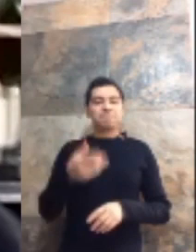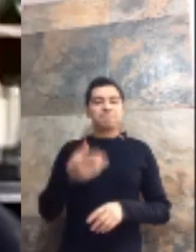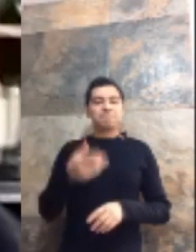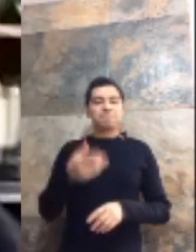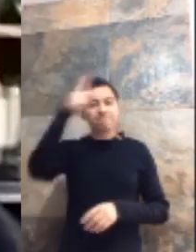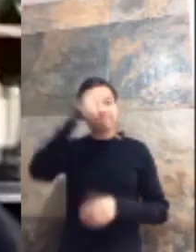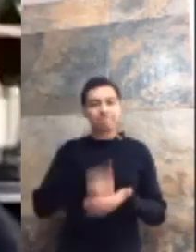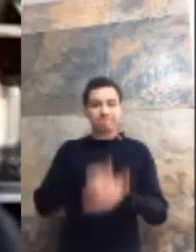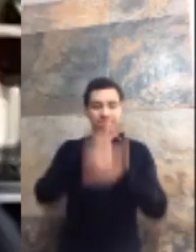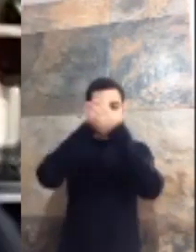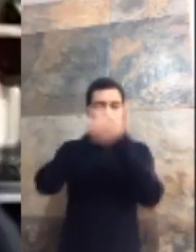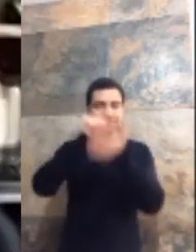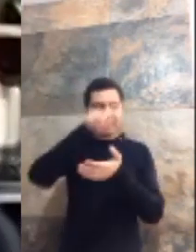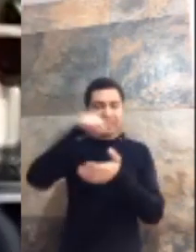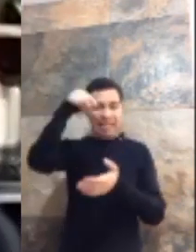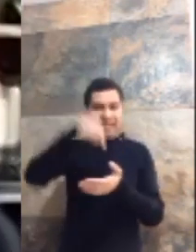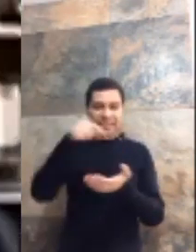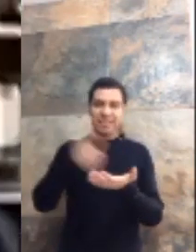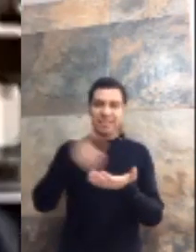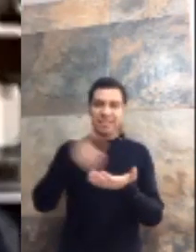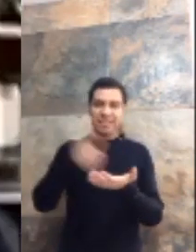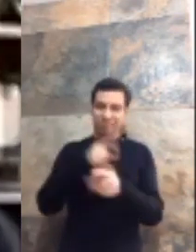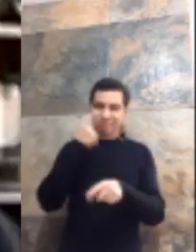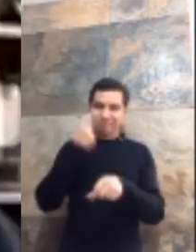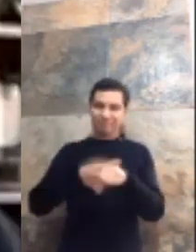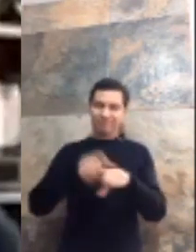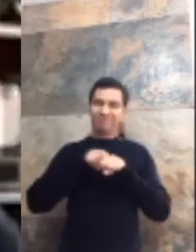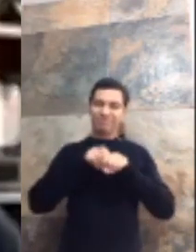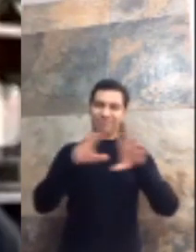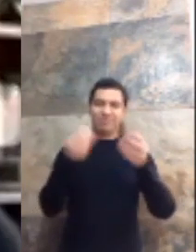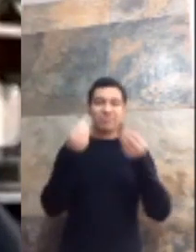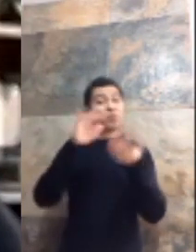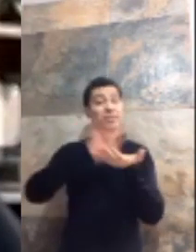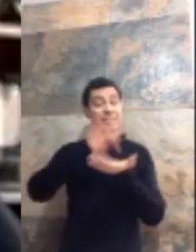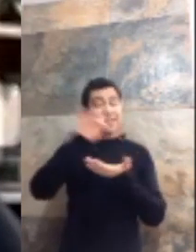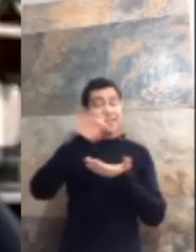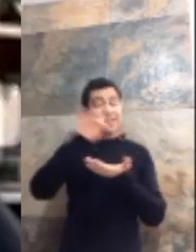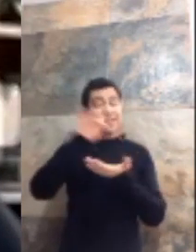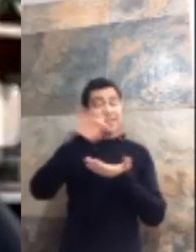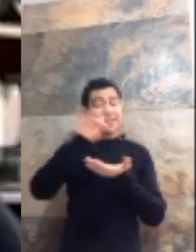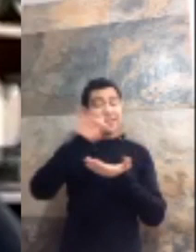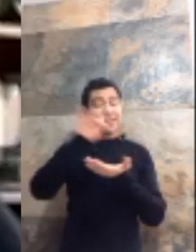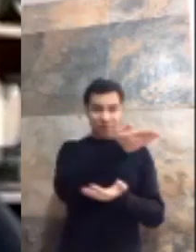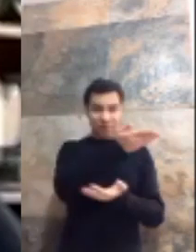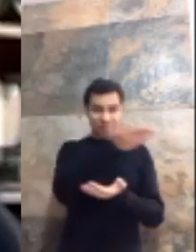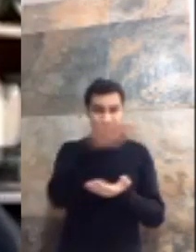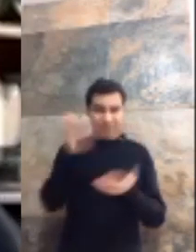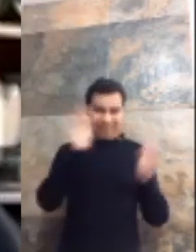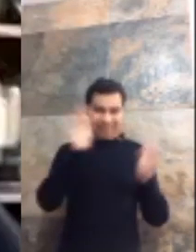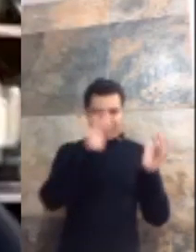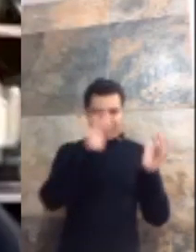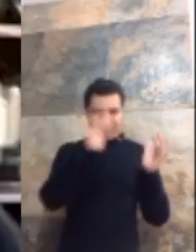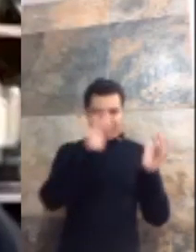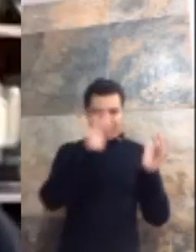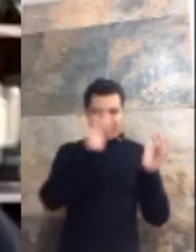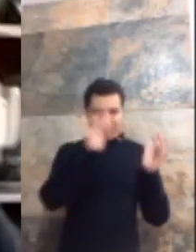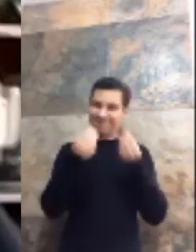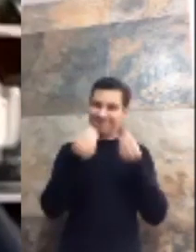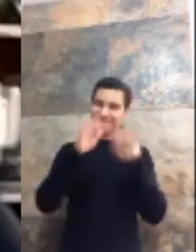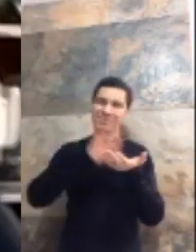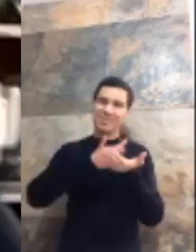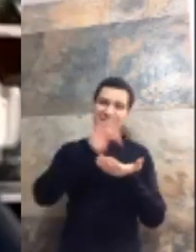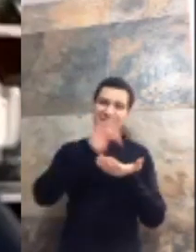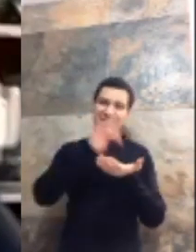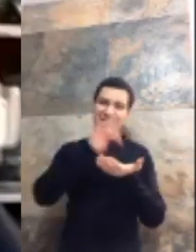la ciudad y la pandemia. Muchísimas gracias a todos los que estuvieron aquí presentes con nosotros. Nuevamente, Juan